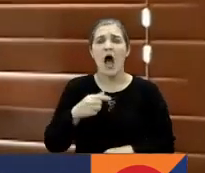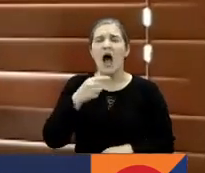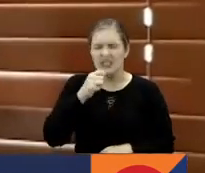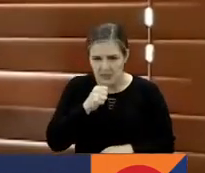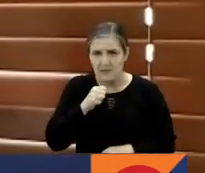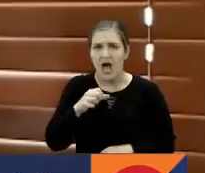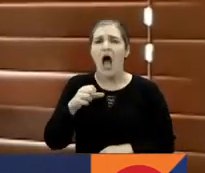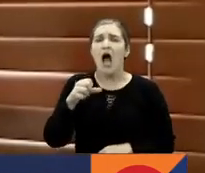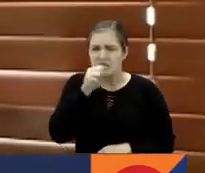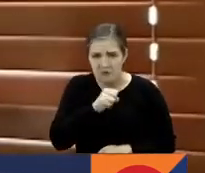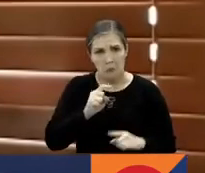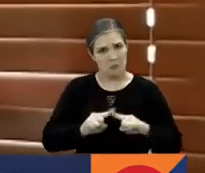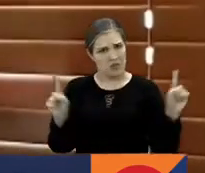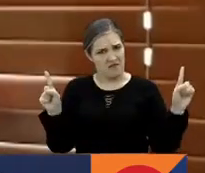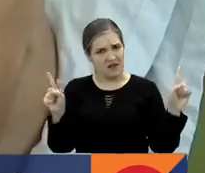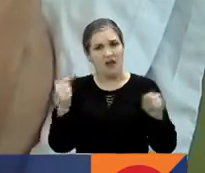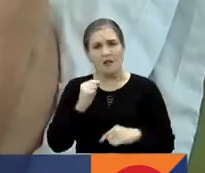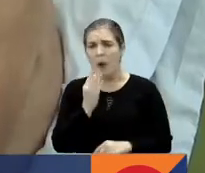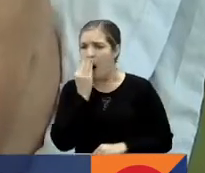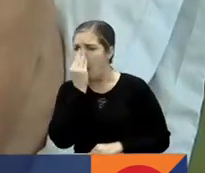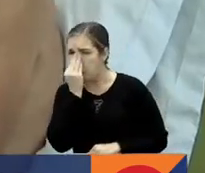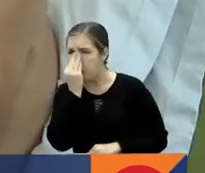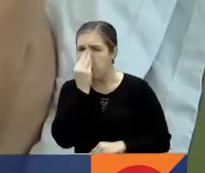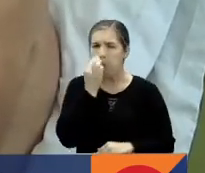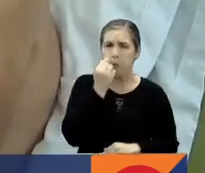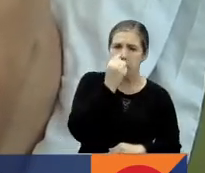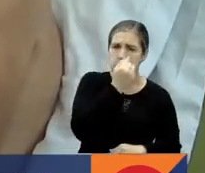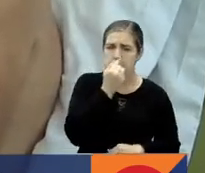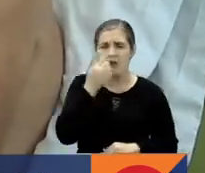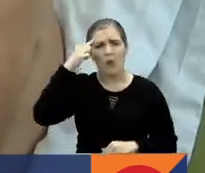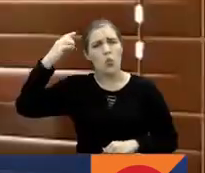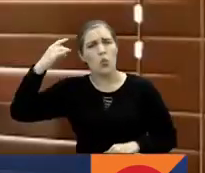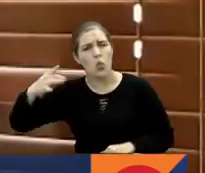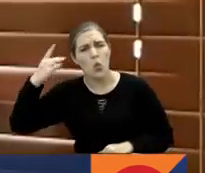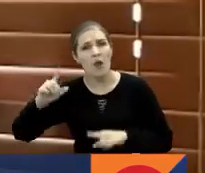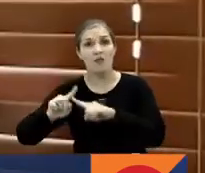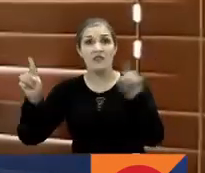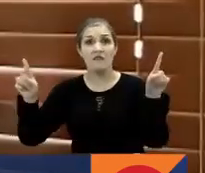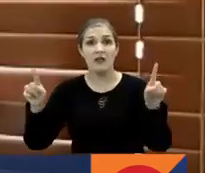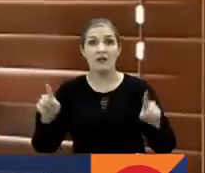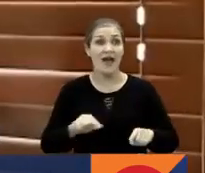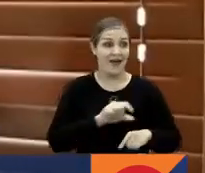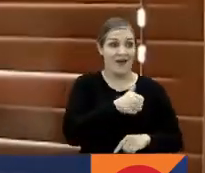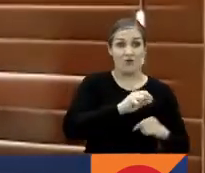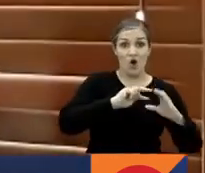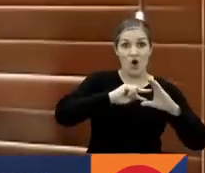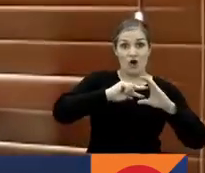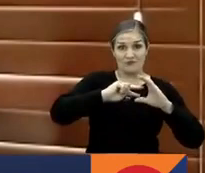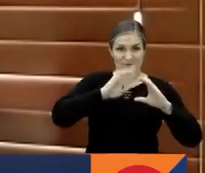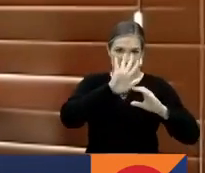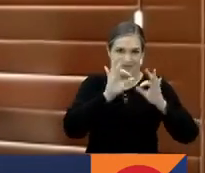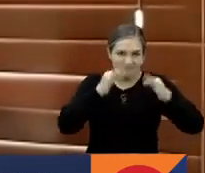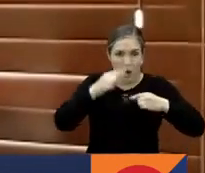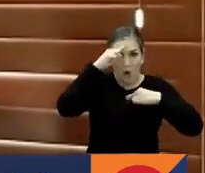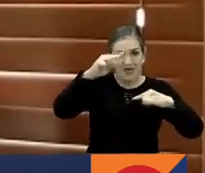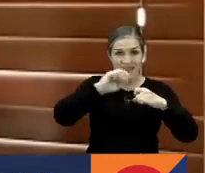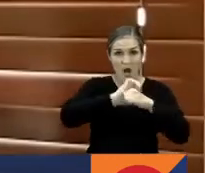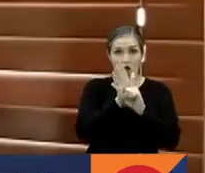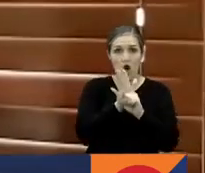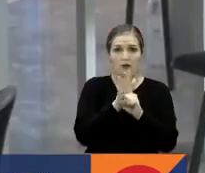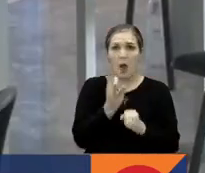congestión nasal, en algunas personas dolor de garganta, en otros dolor de cabeza, que no afecta el olfato como la variante anterior y la tos es menos